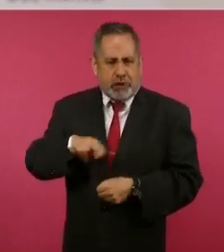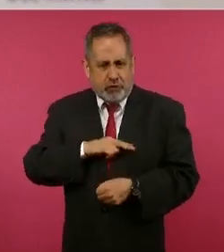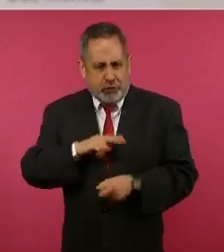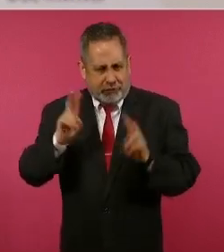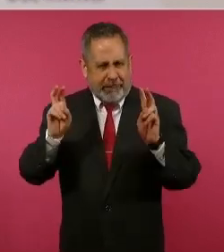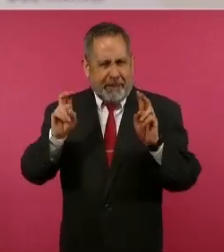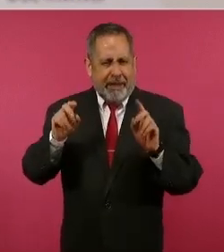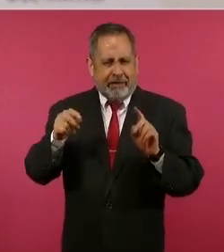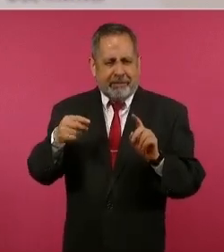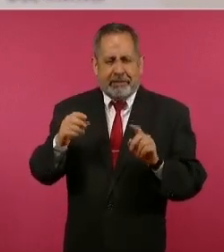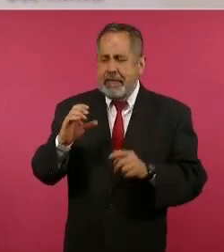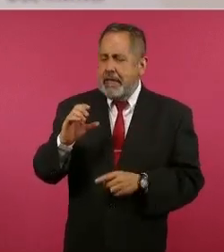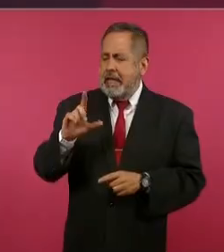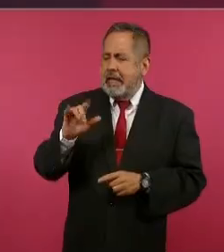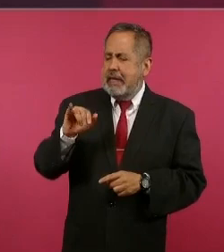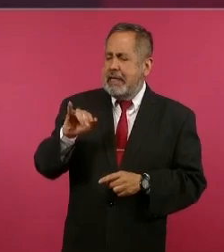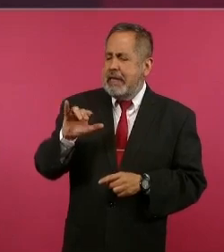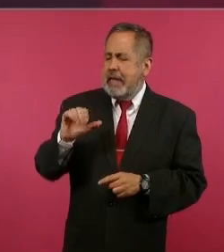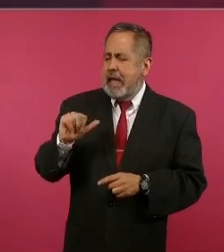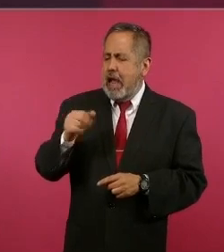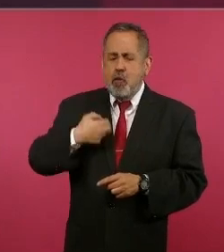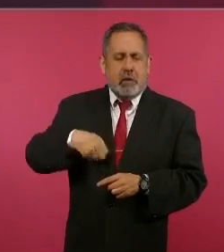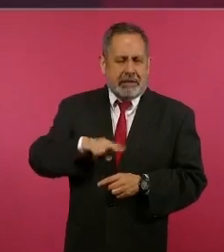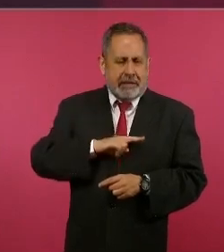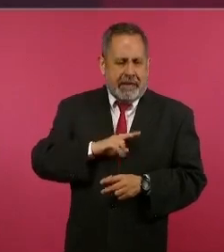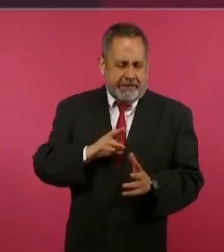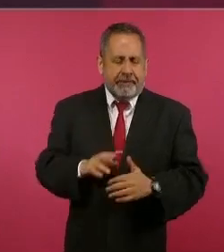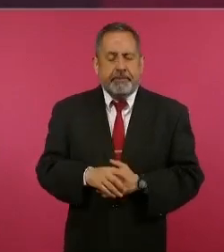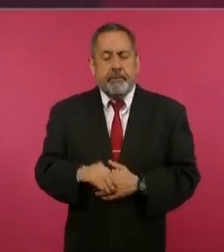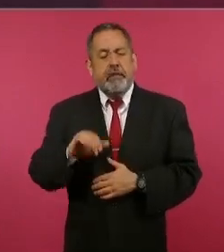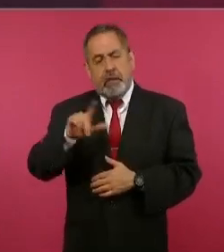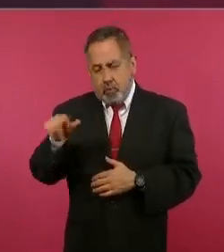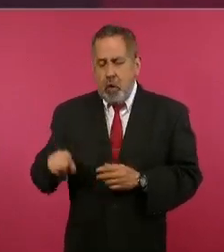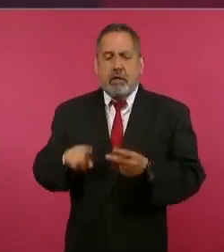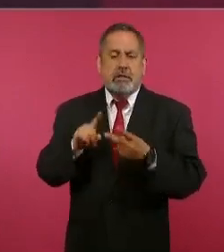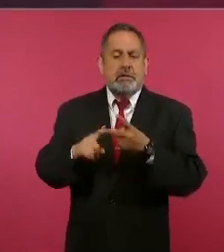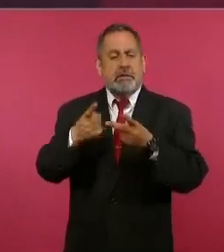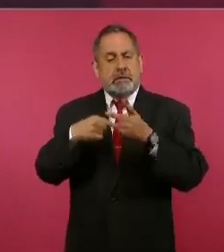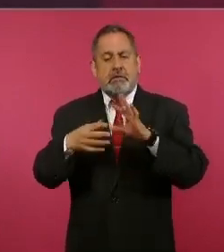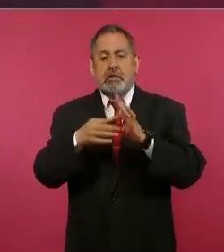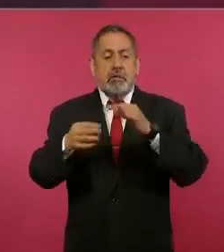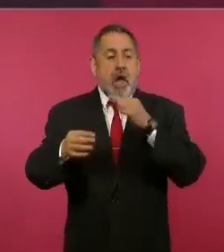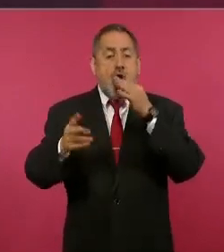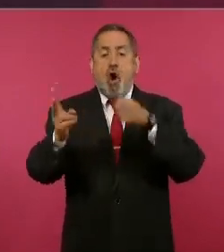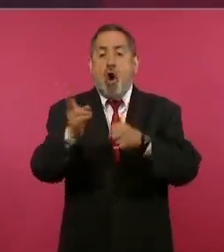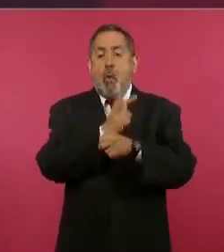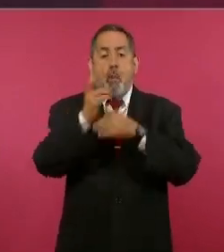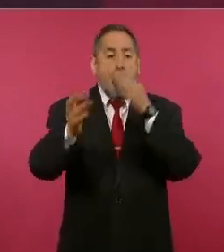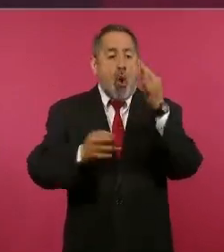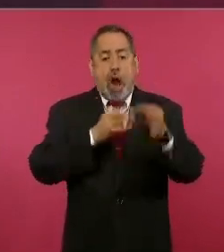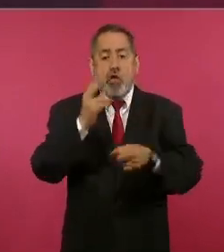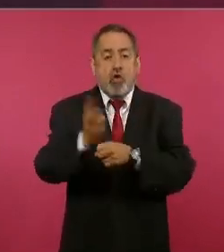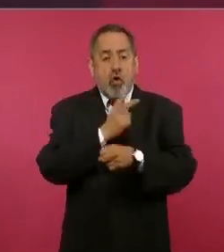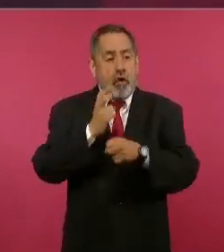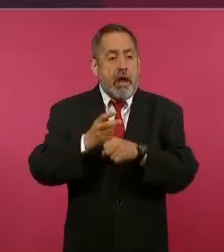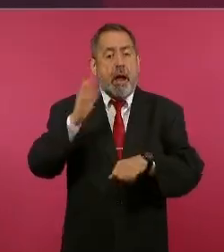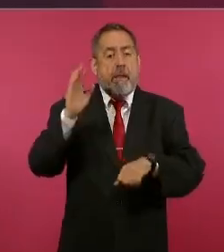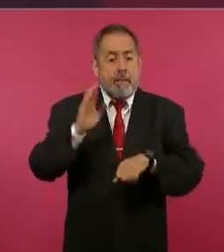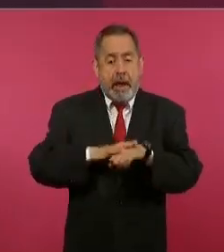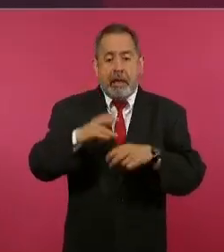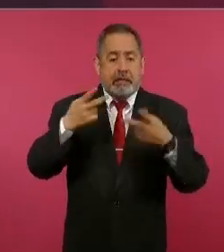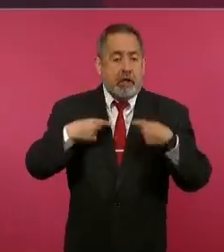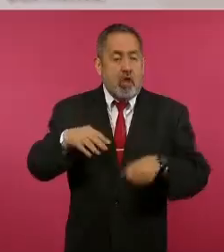continuará el maestro Zoé Robledo con los resultados de una convocatoria más de médicos